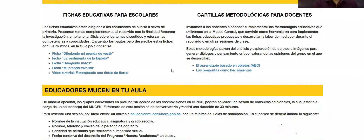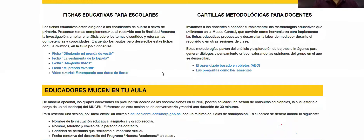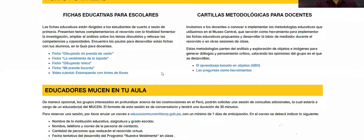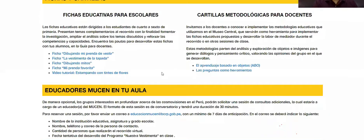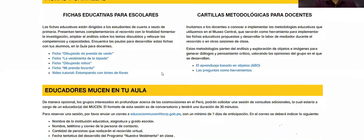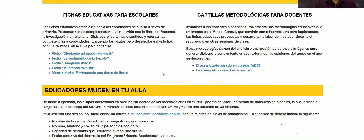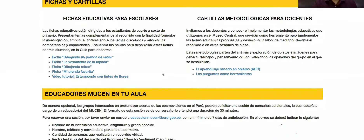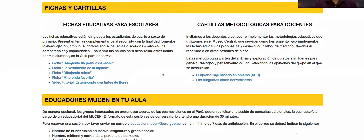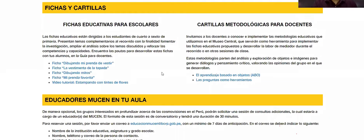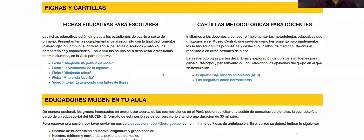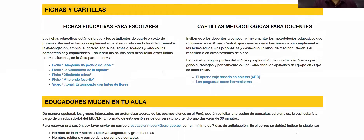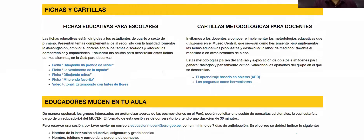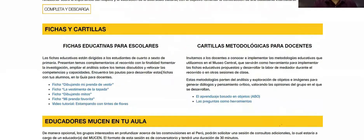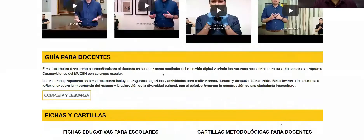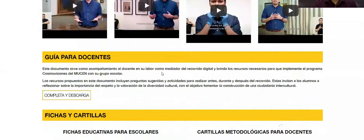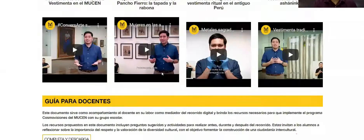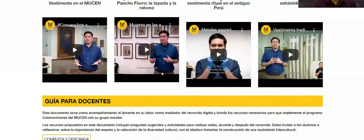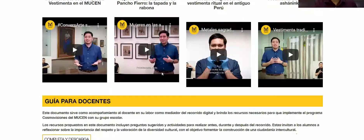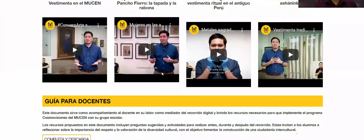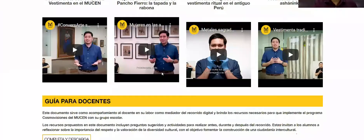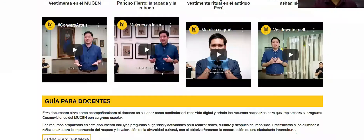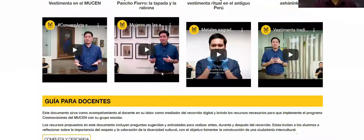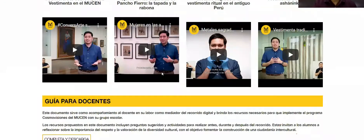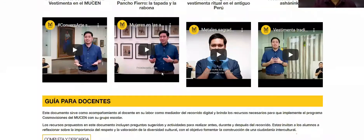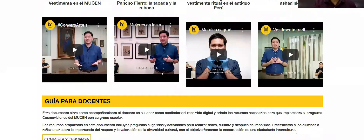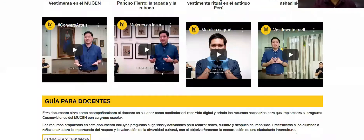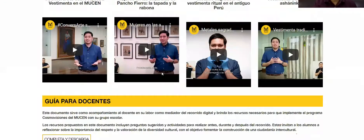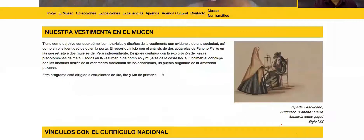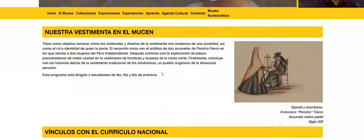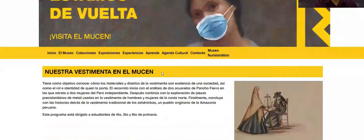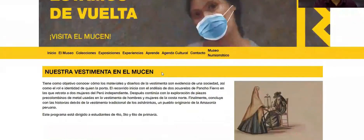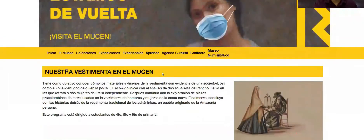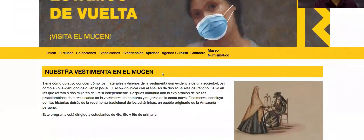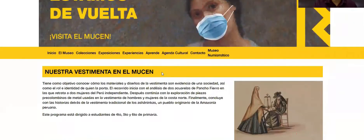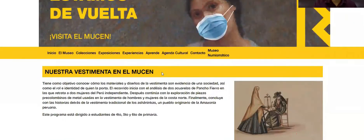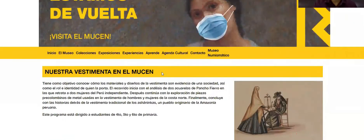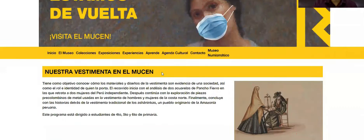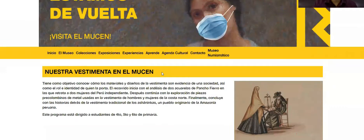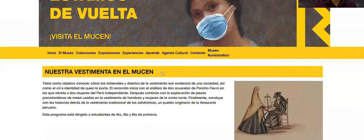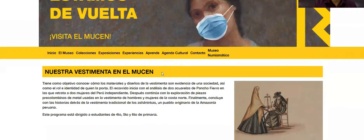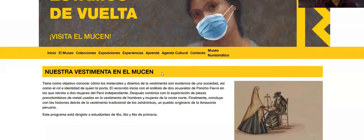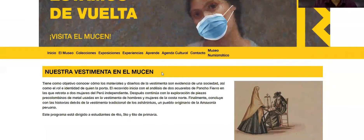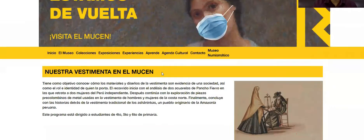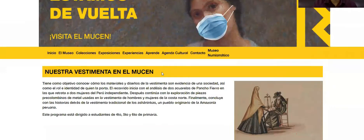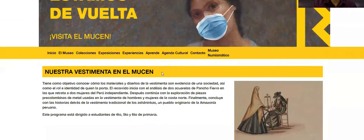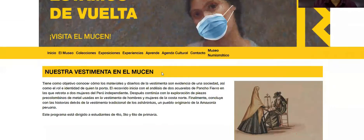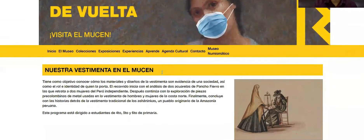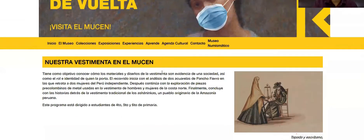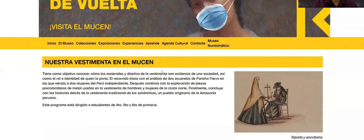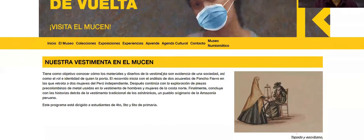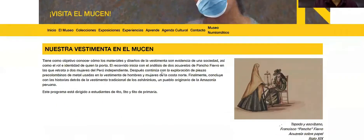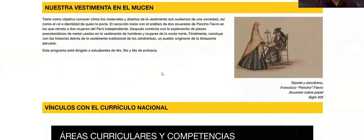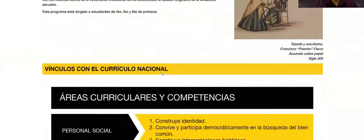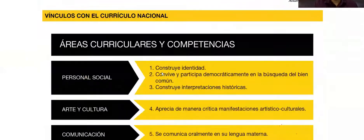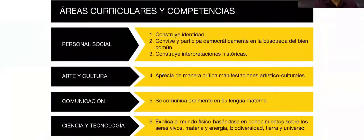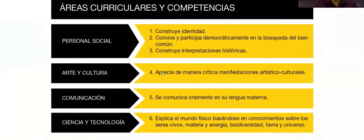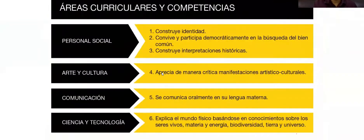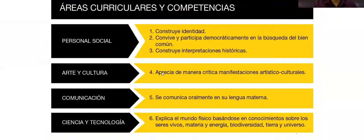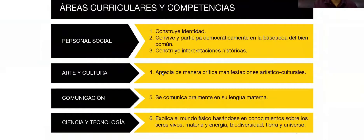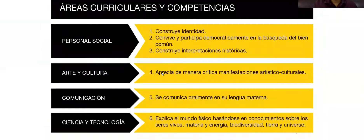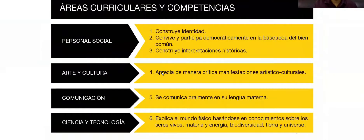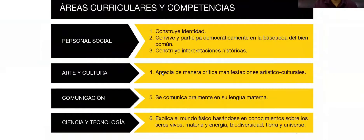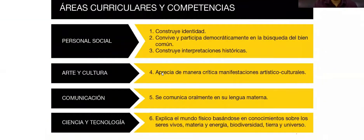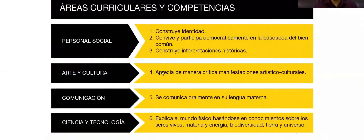Esta es la web que han podido ver en el video. Aquí van a encontrar el programa educativo, Nuestra Vestimenta.